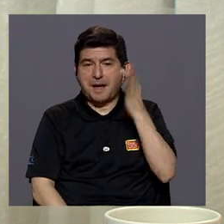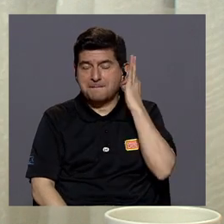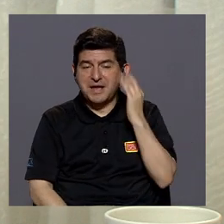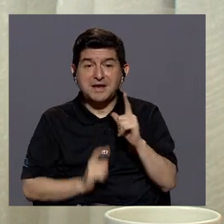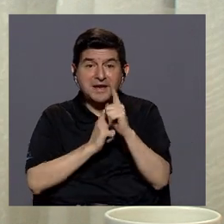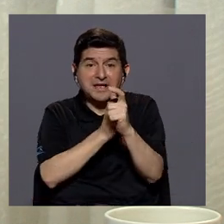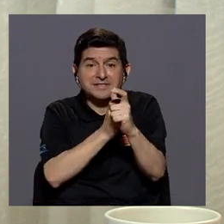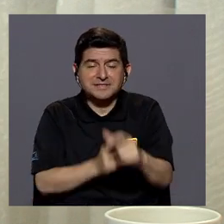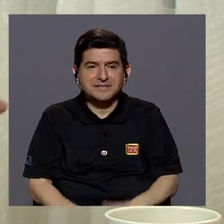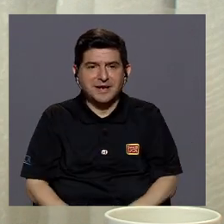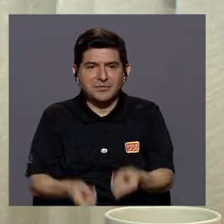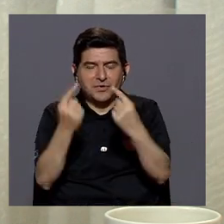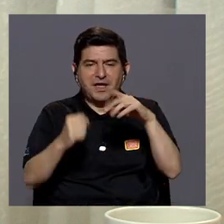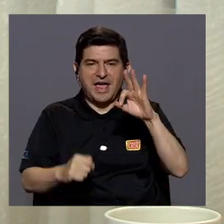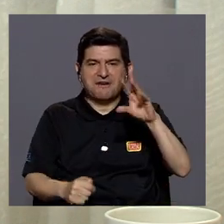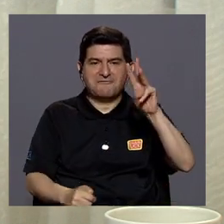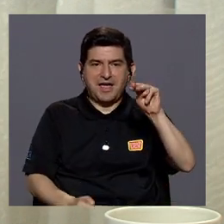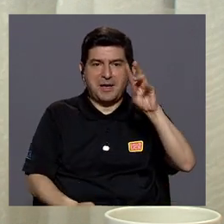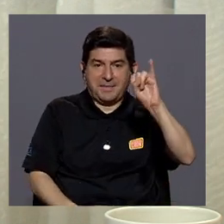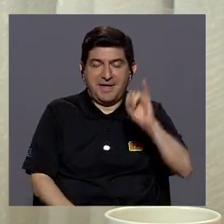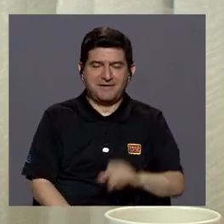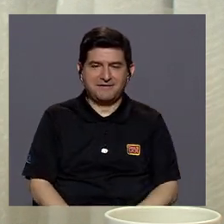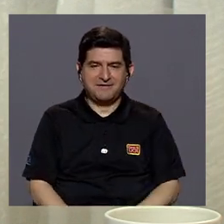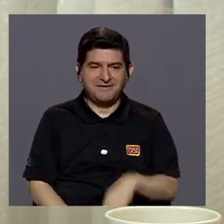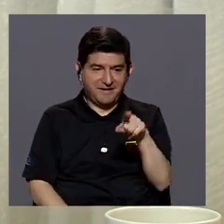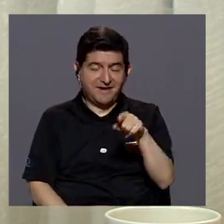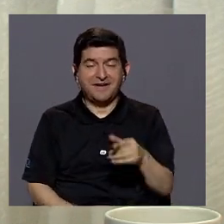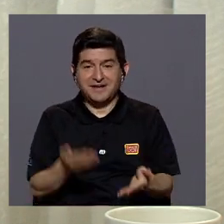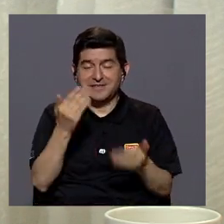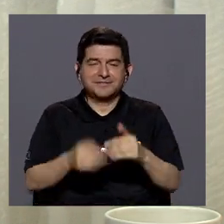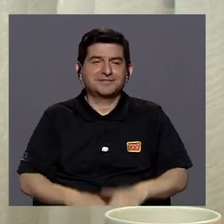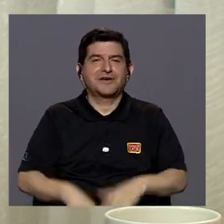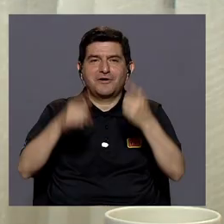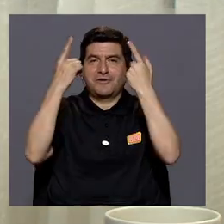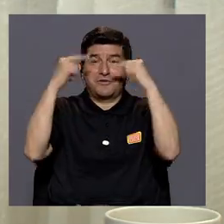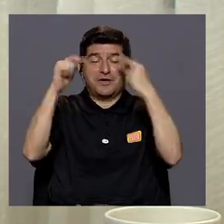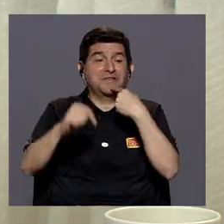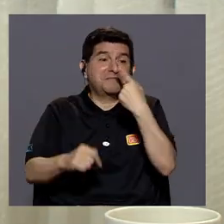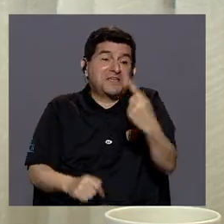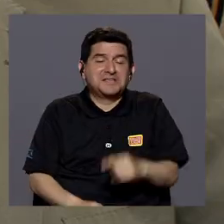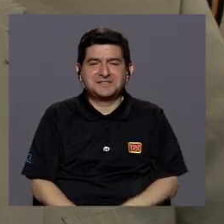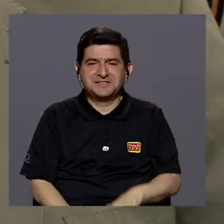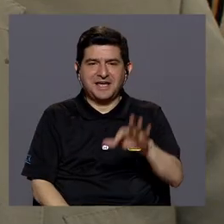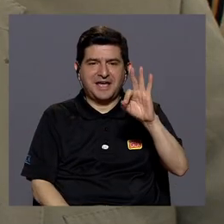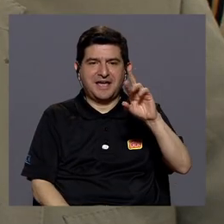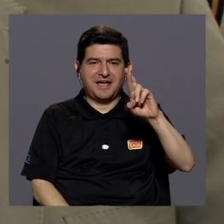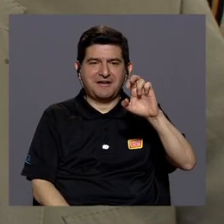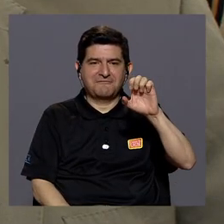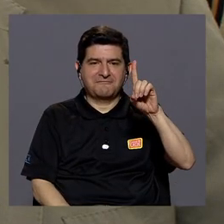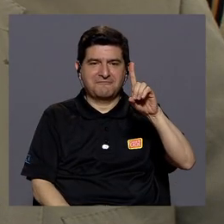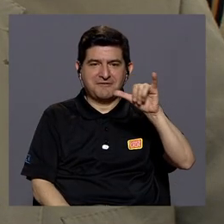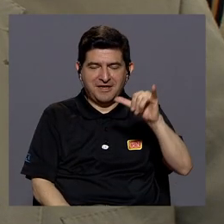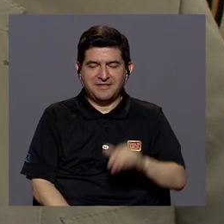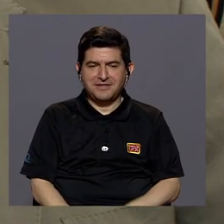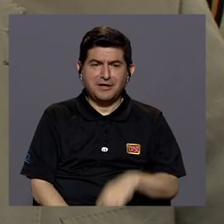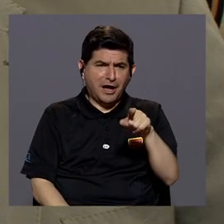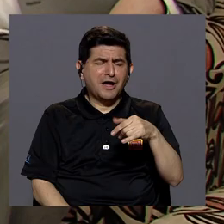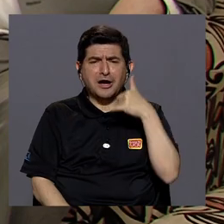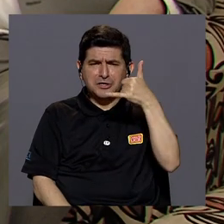Fondo Monetario, ese fue un éxito. Dice Freddy que fue un gran éxito, ¿ah? Porque hubo llamadas y todo.